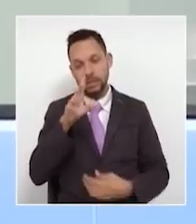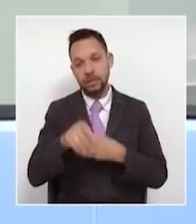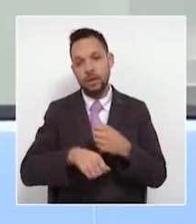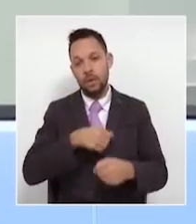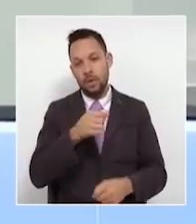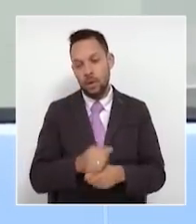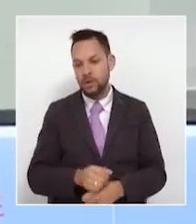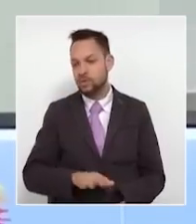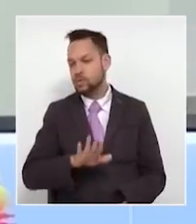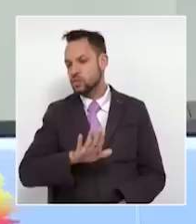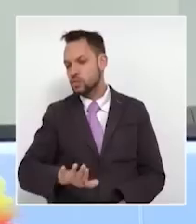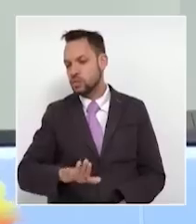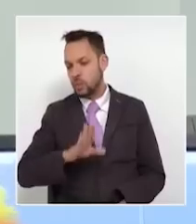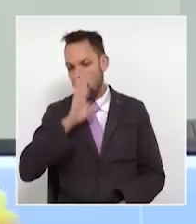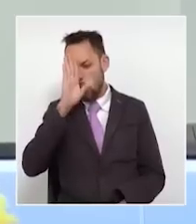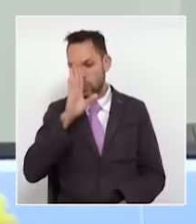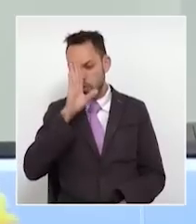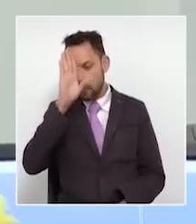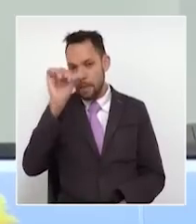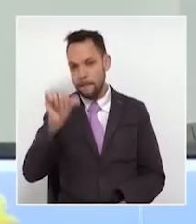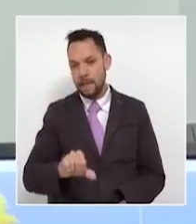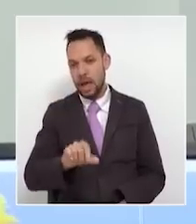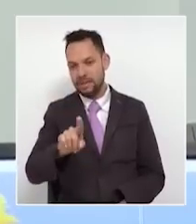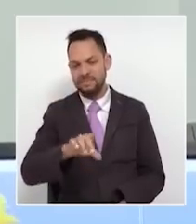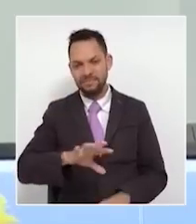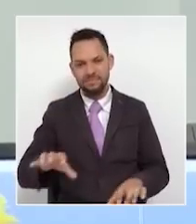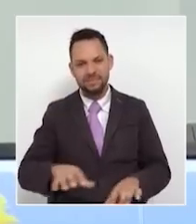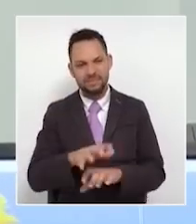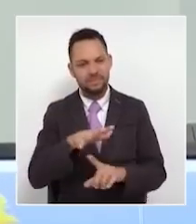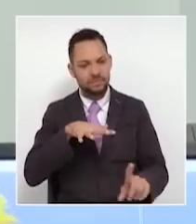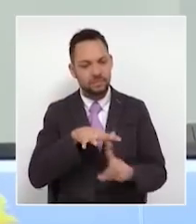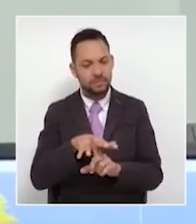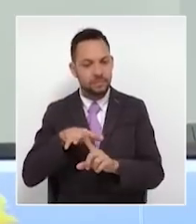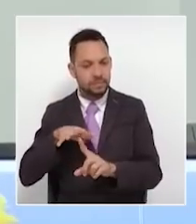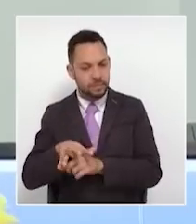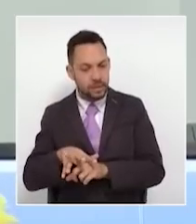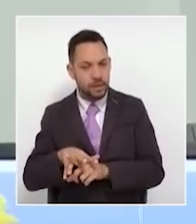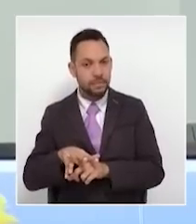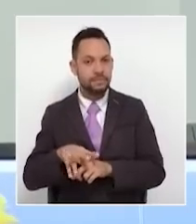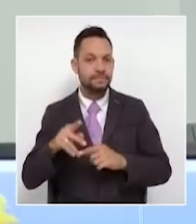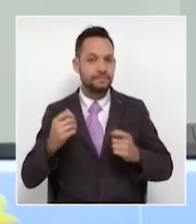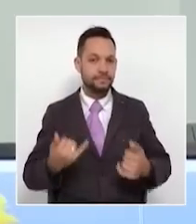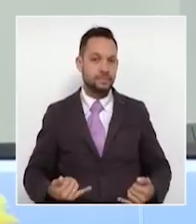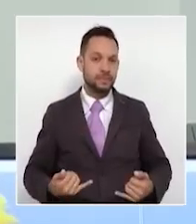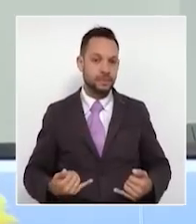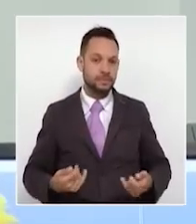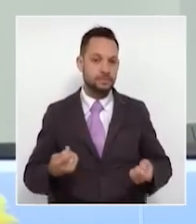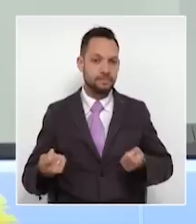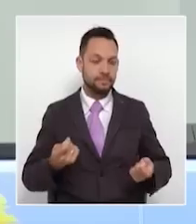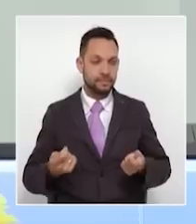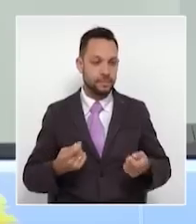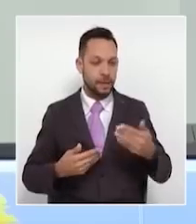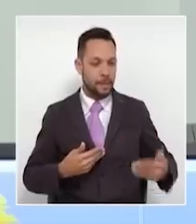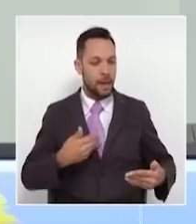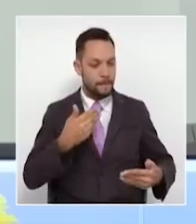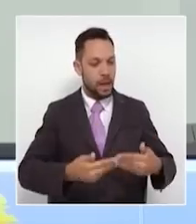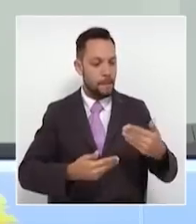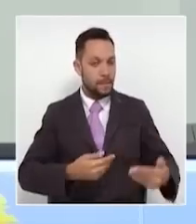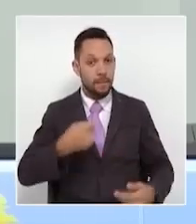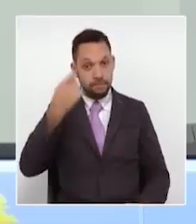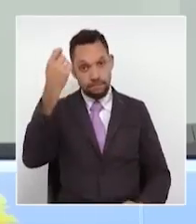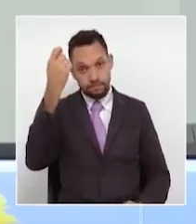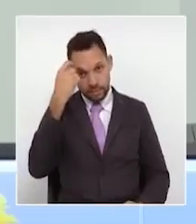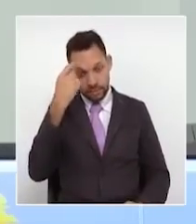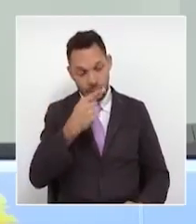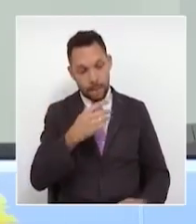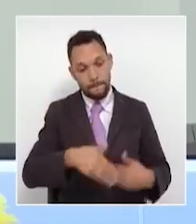malos hábitos de vida estas edades están recortando cada vez más entonces vemos la importancia